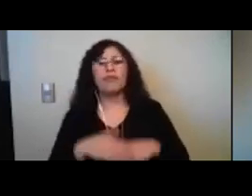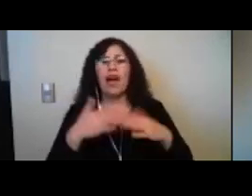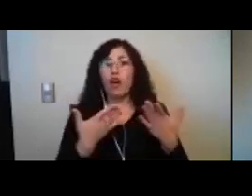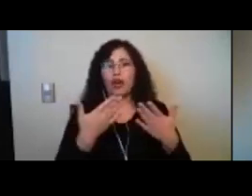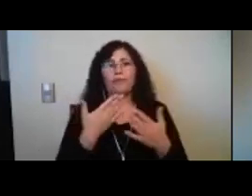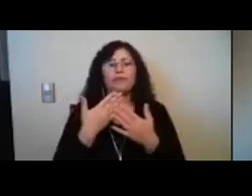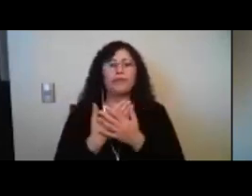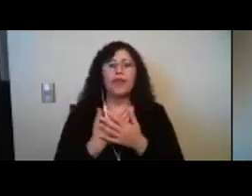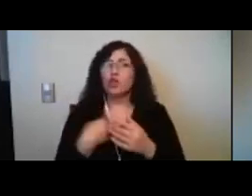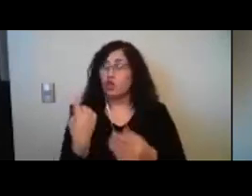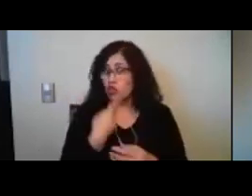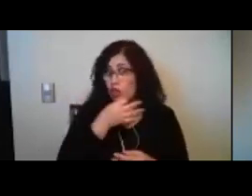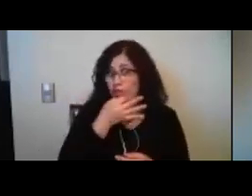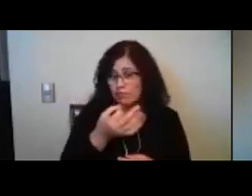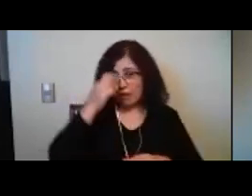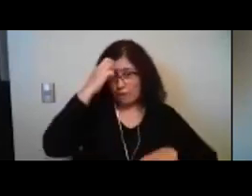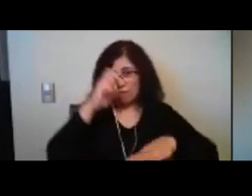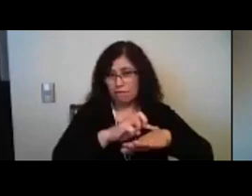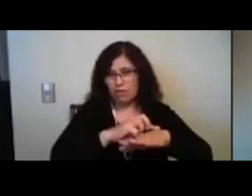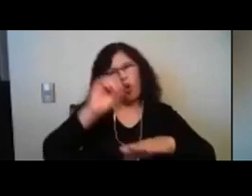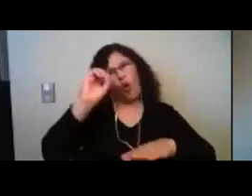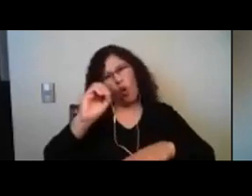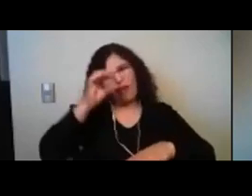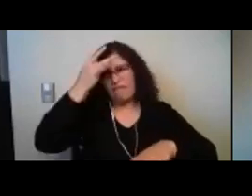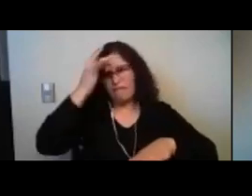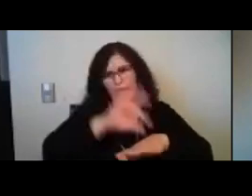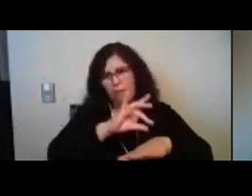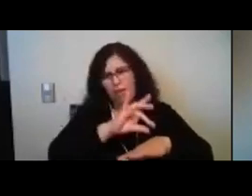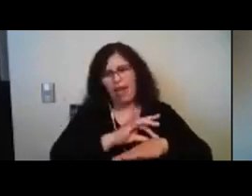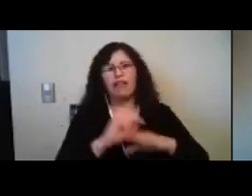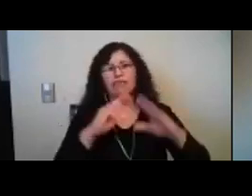de enfermedades de la vía extrapiramidal, ¿ya?